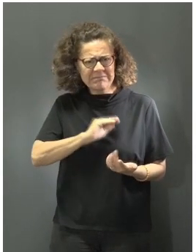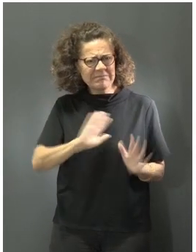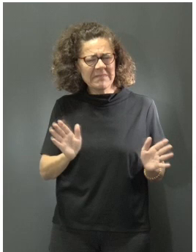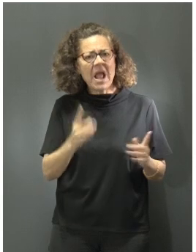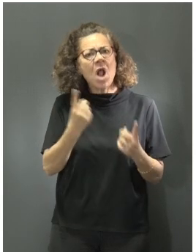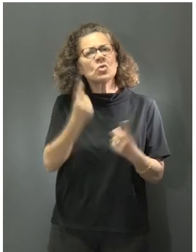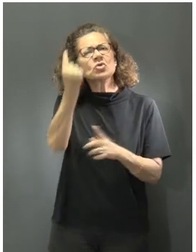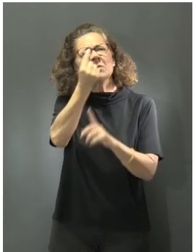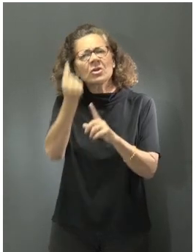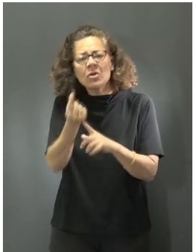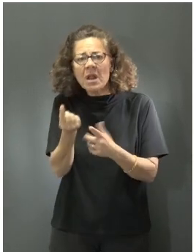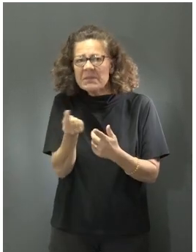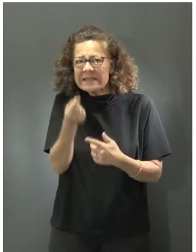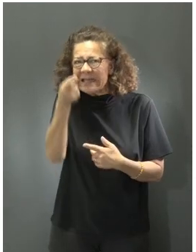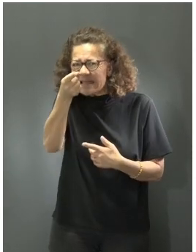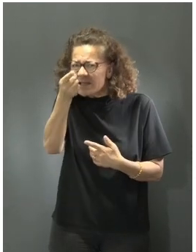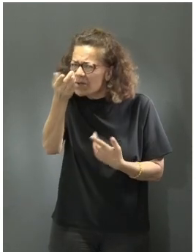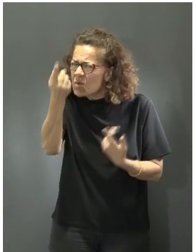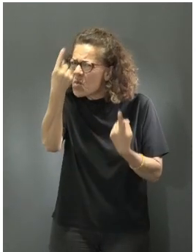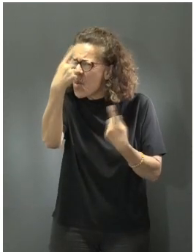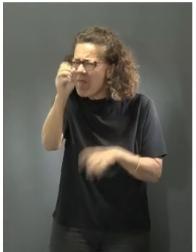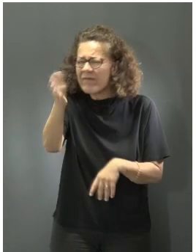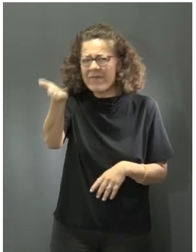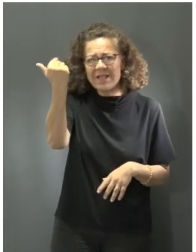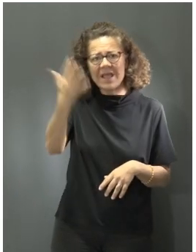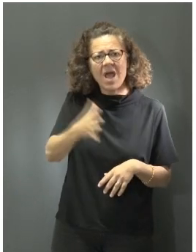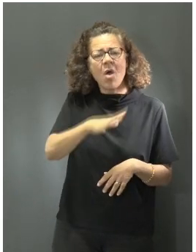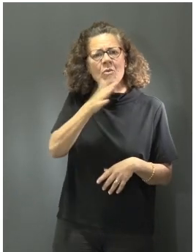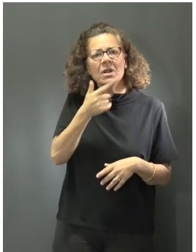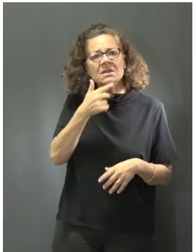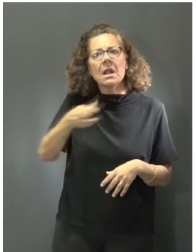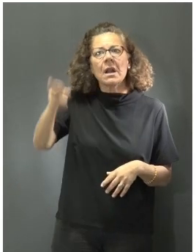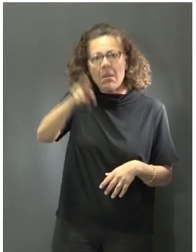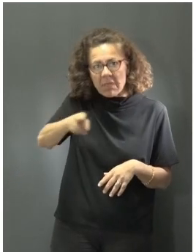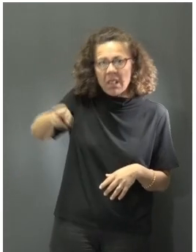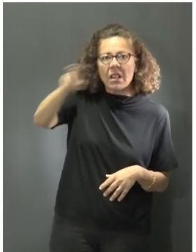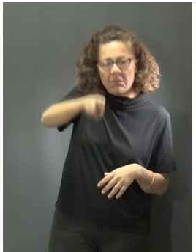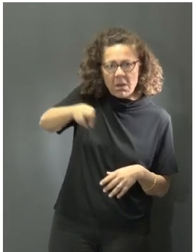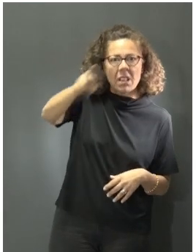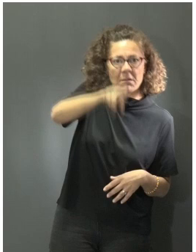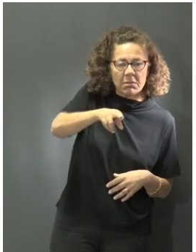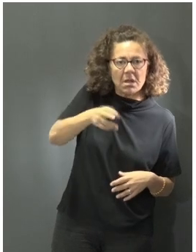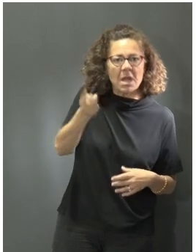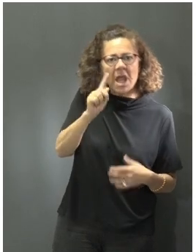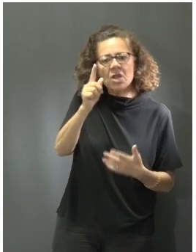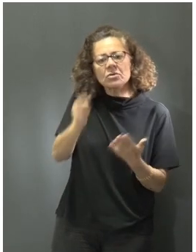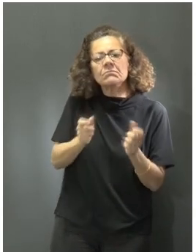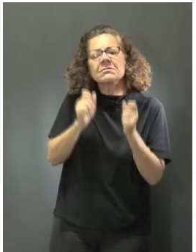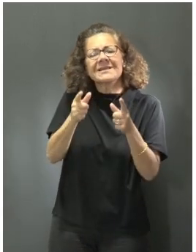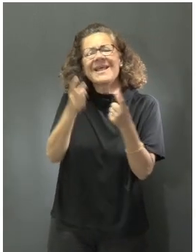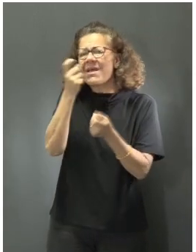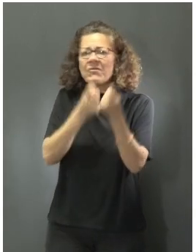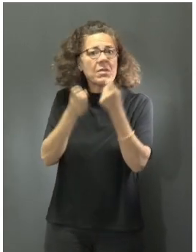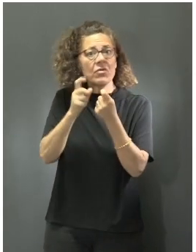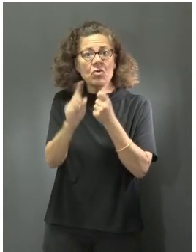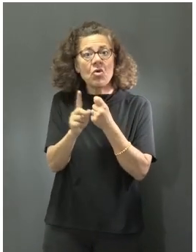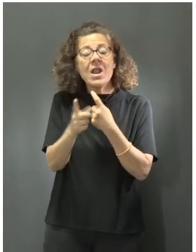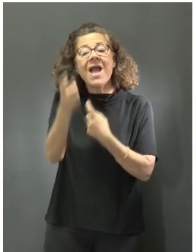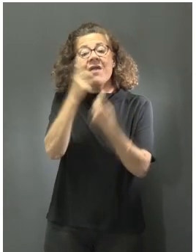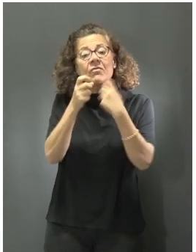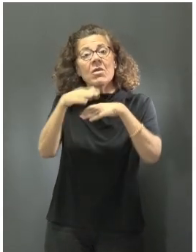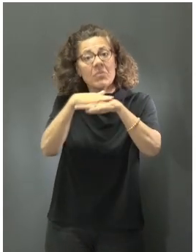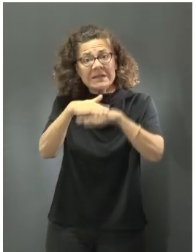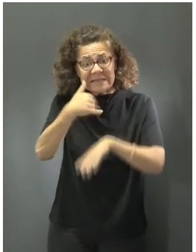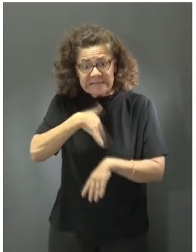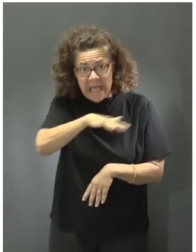algunos pictogramas incluso no los necesitaríais, ¿no? Porque son redundantes y no están añadiendo información. La información esencial ya está